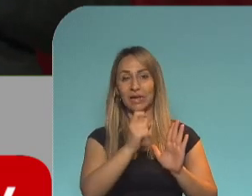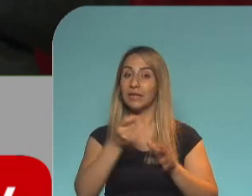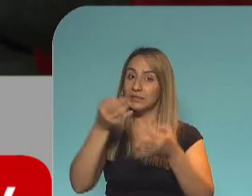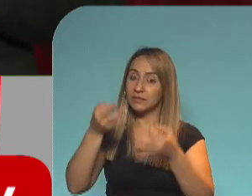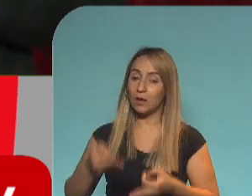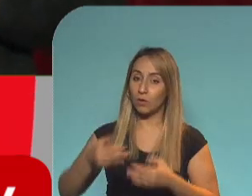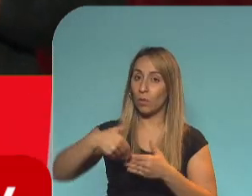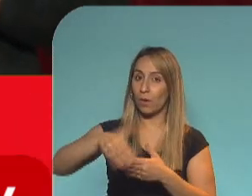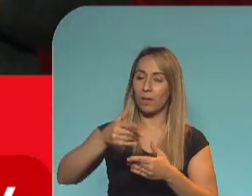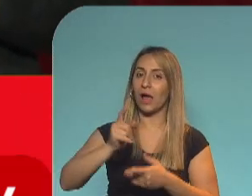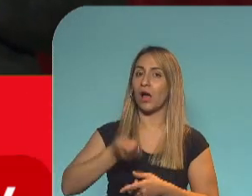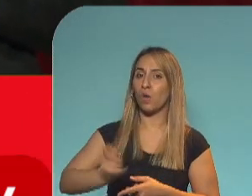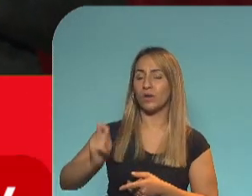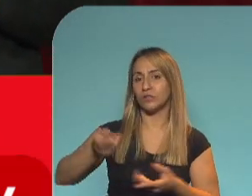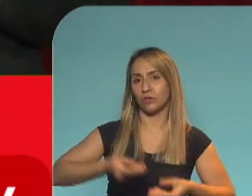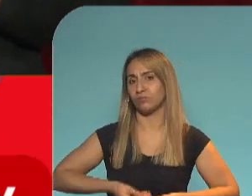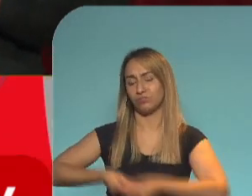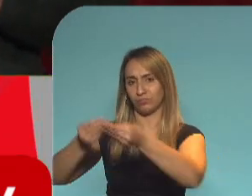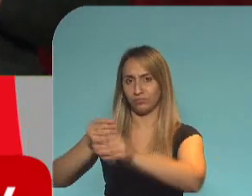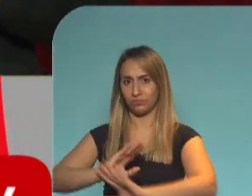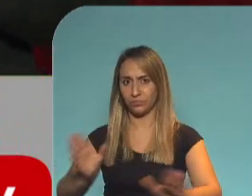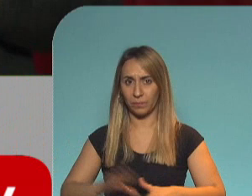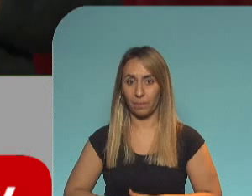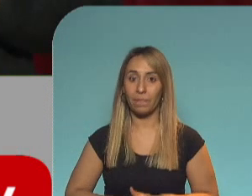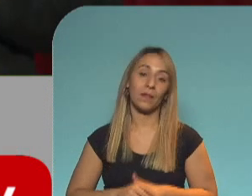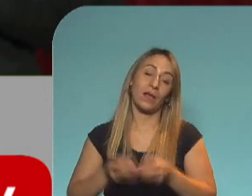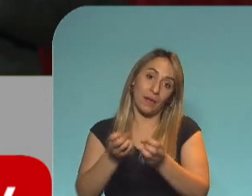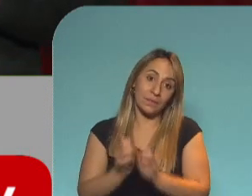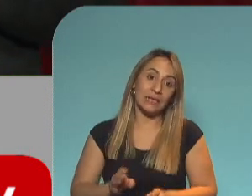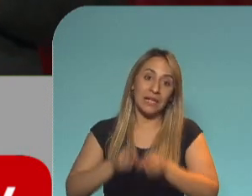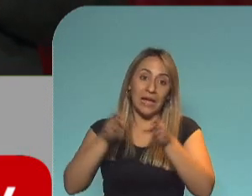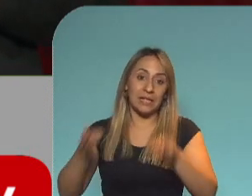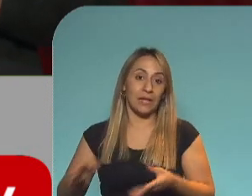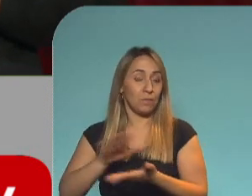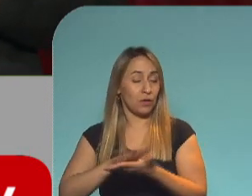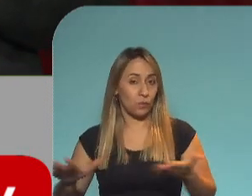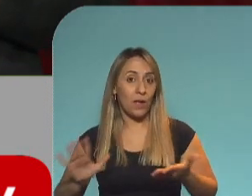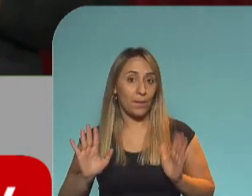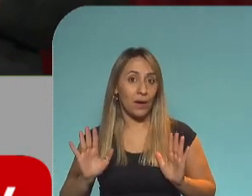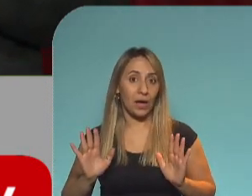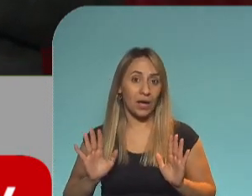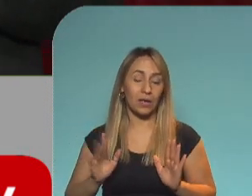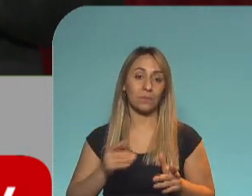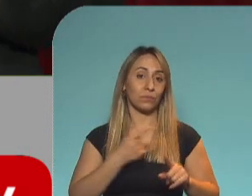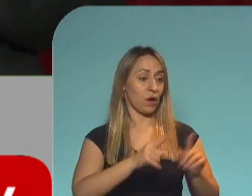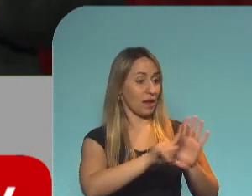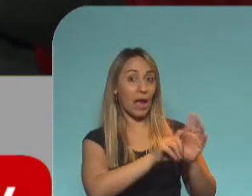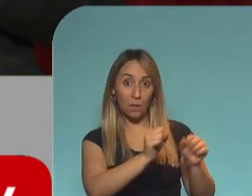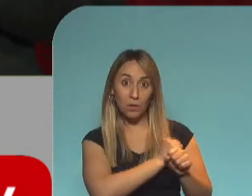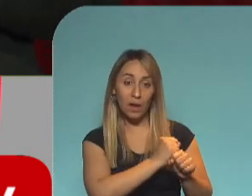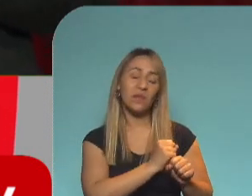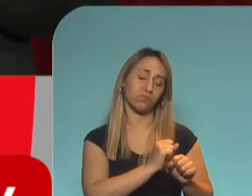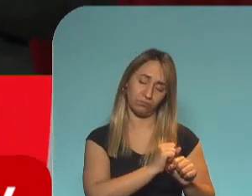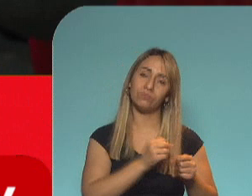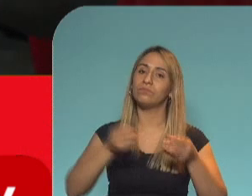ser judicializado. Por lo tanto, comienza una nueva etapa a partir de esta ley. Se aprobó,